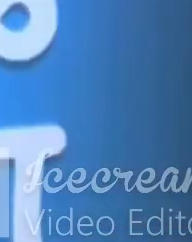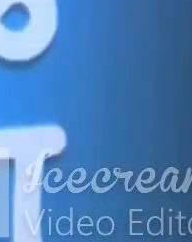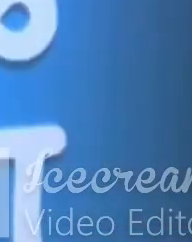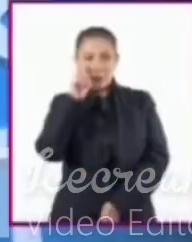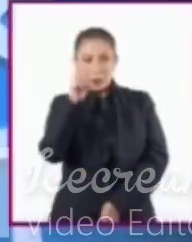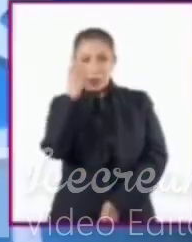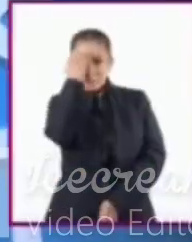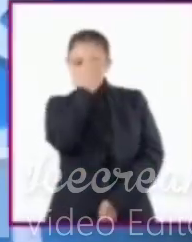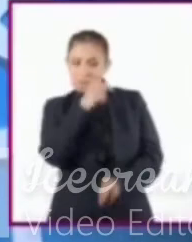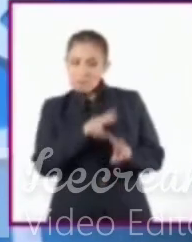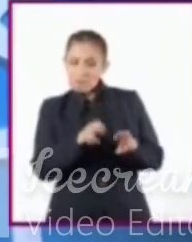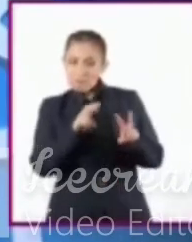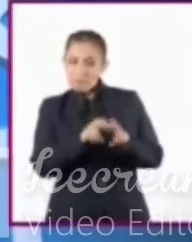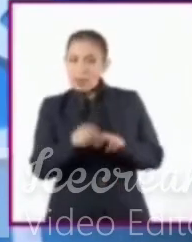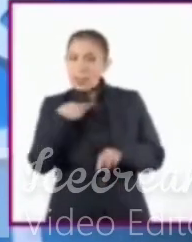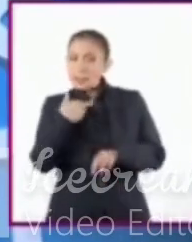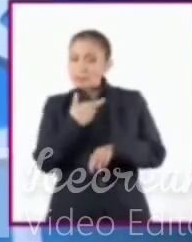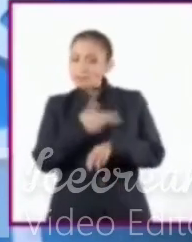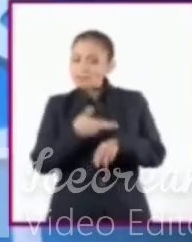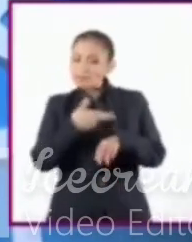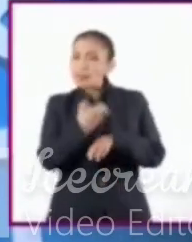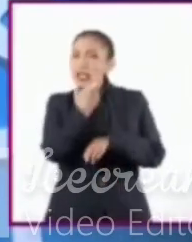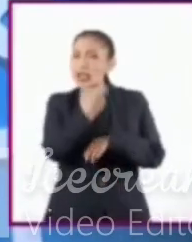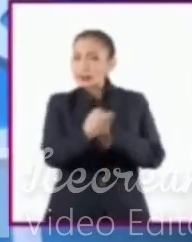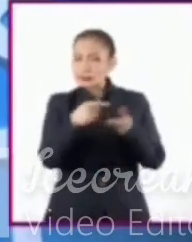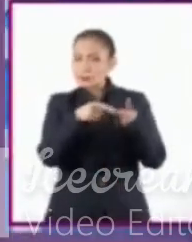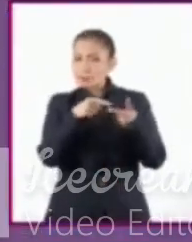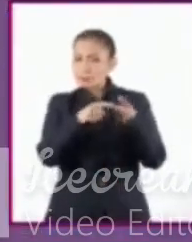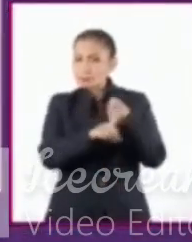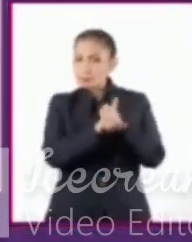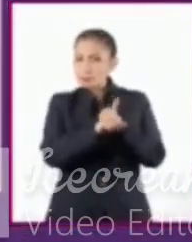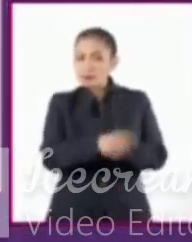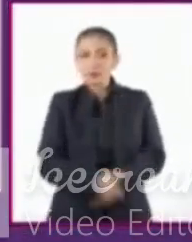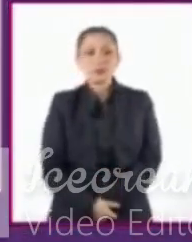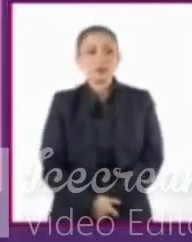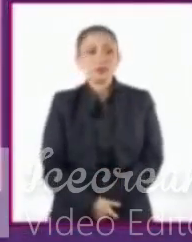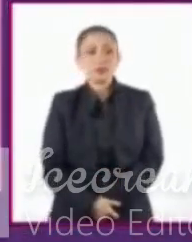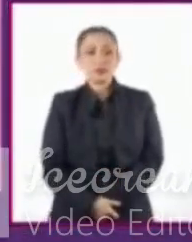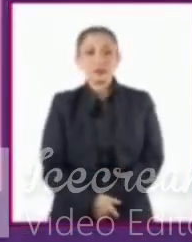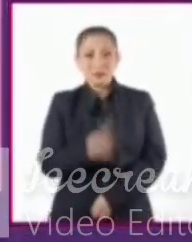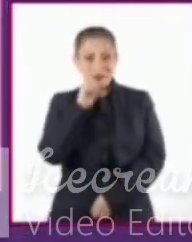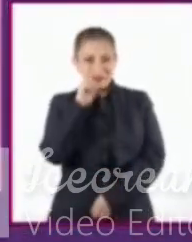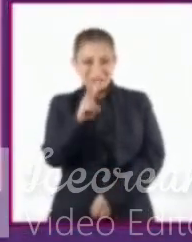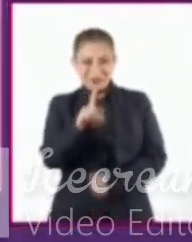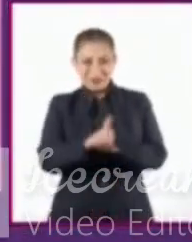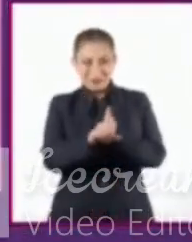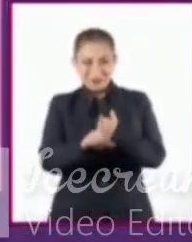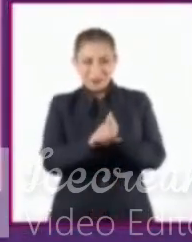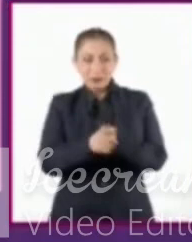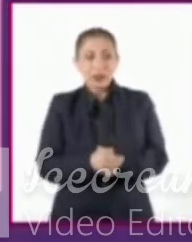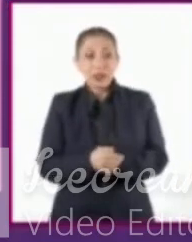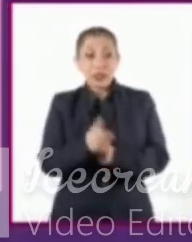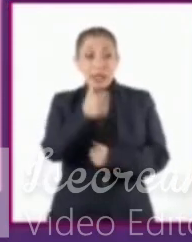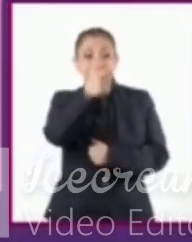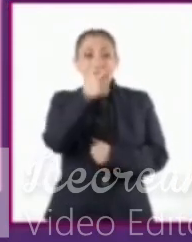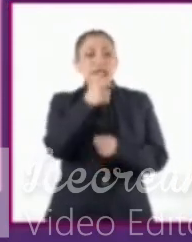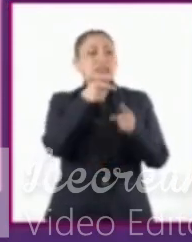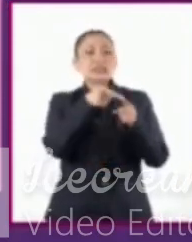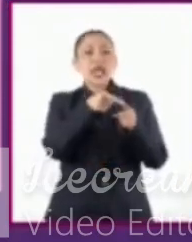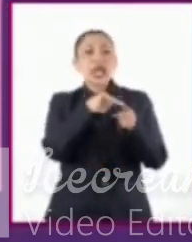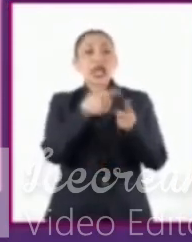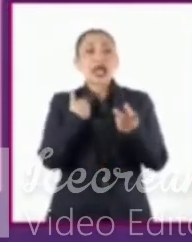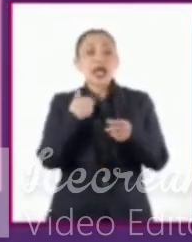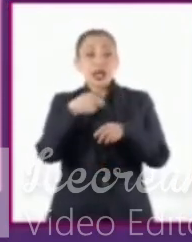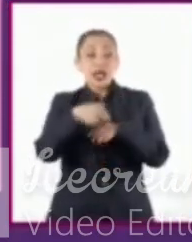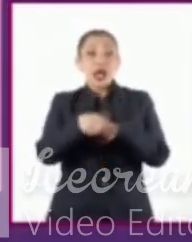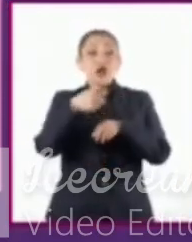Veamos el análisis y la resolución de la situación propuesta. En esta situación problema, x representa la